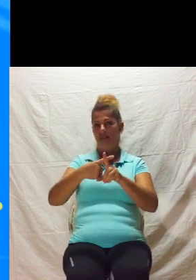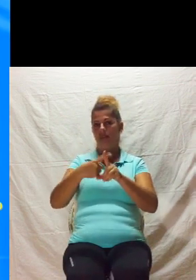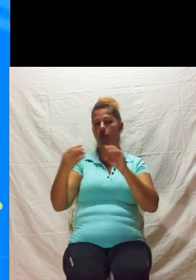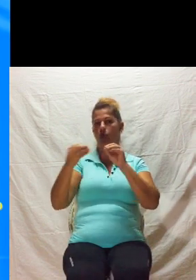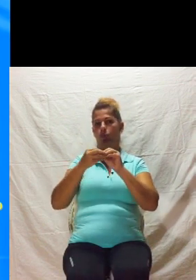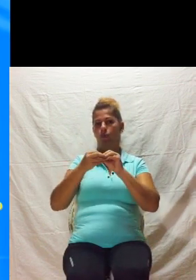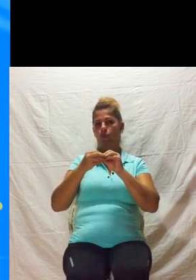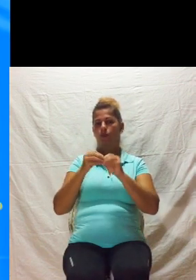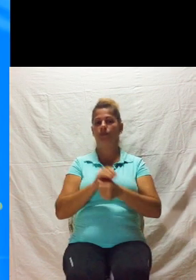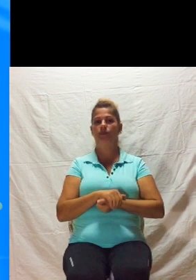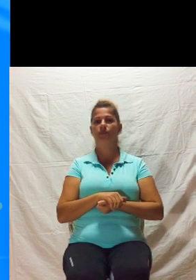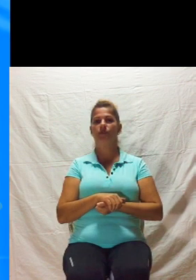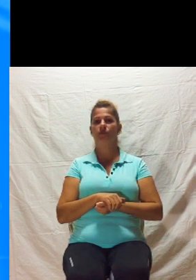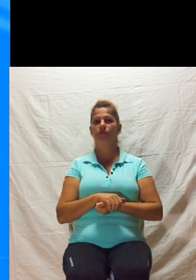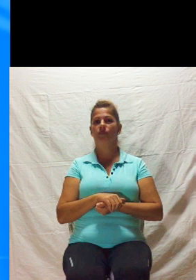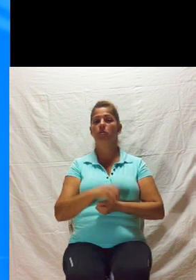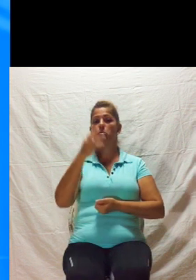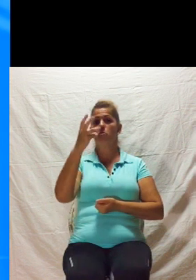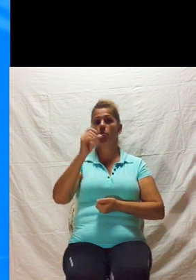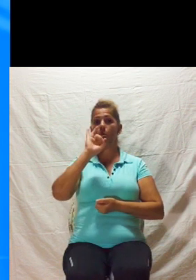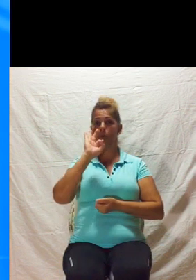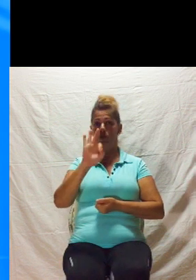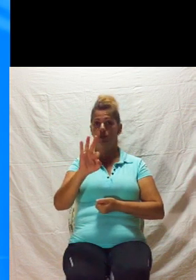sumo a los demás.